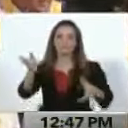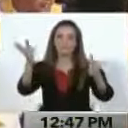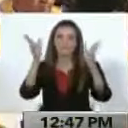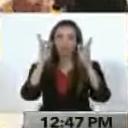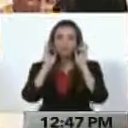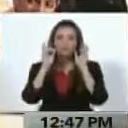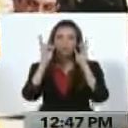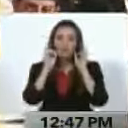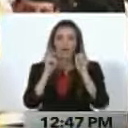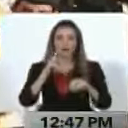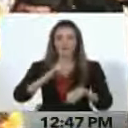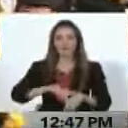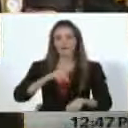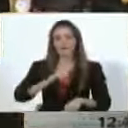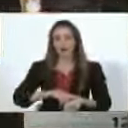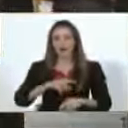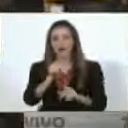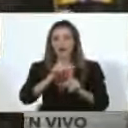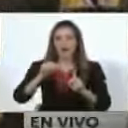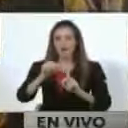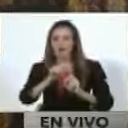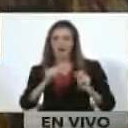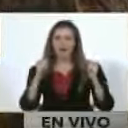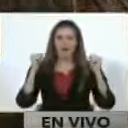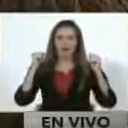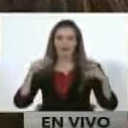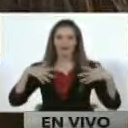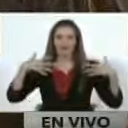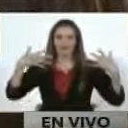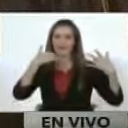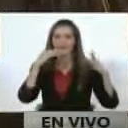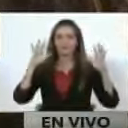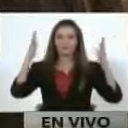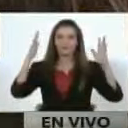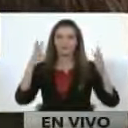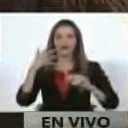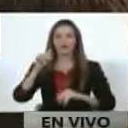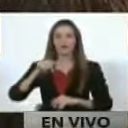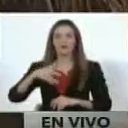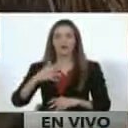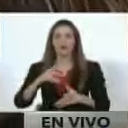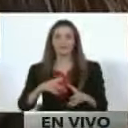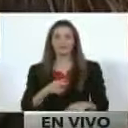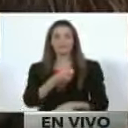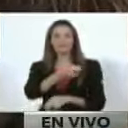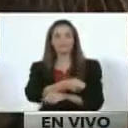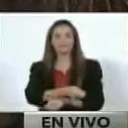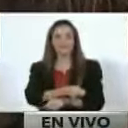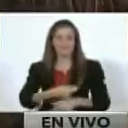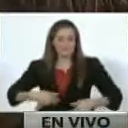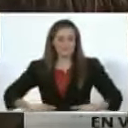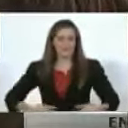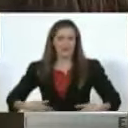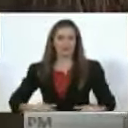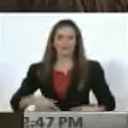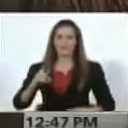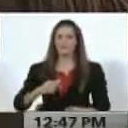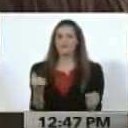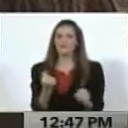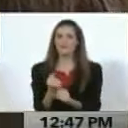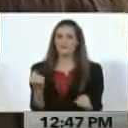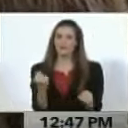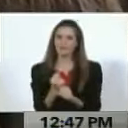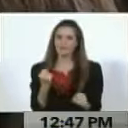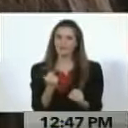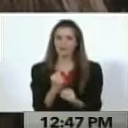Escuchamos a esta hora el ambiente de júbilo de quienes hoy reciben su título por el esfuerzo, por el trabajo